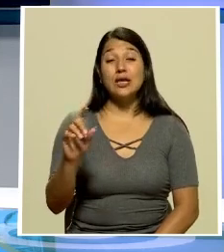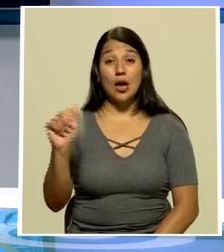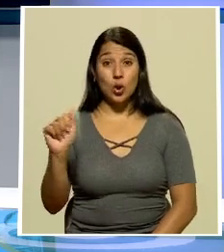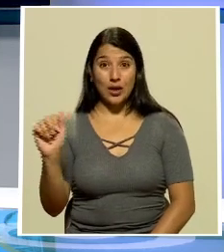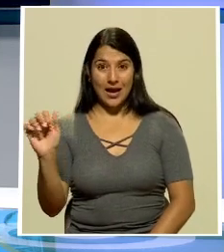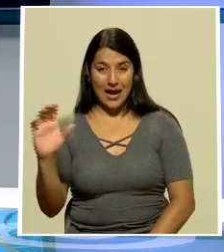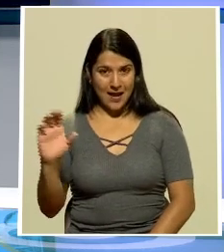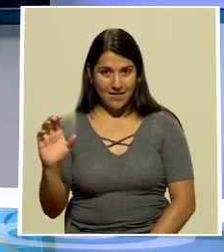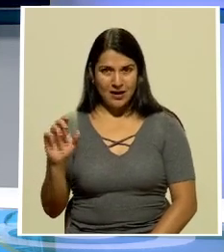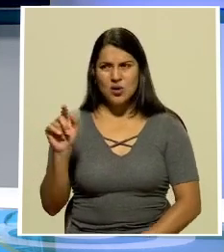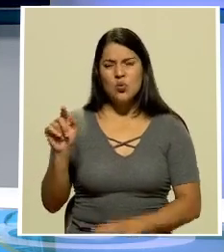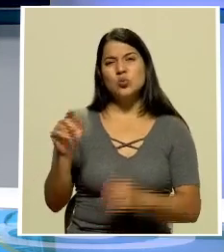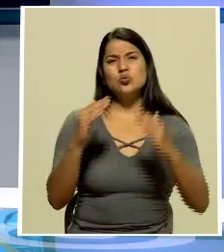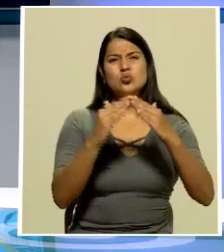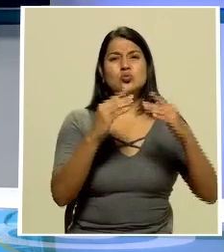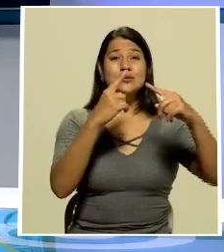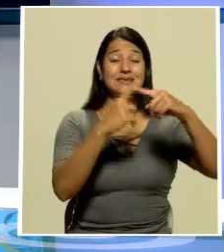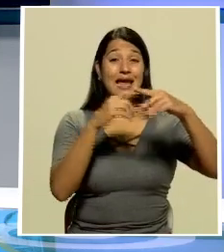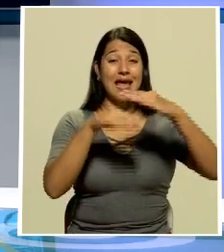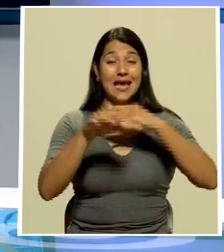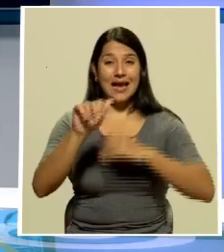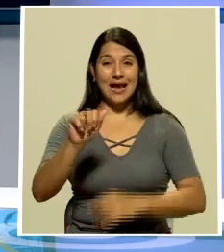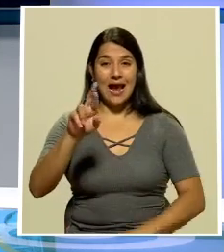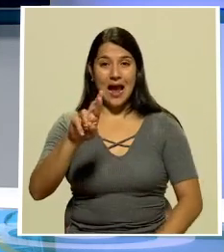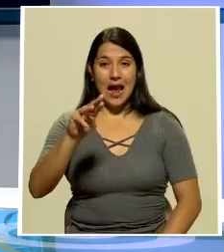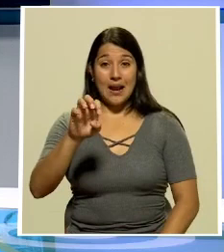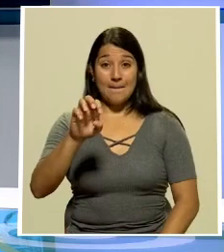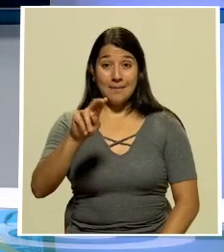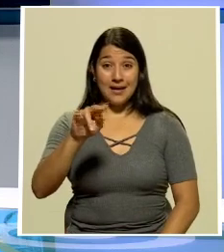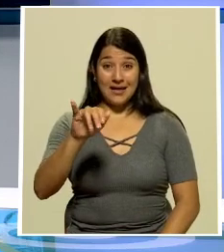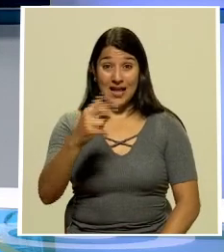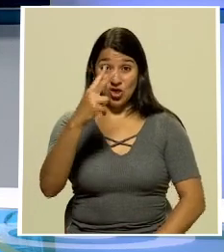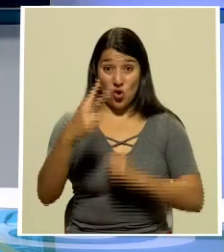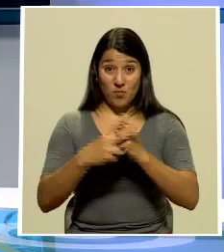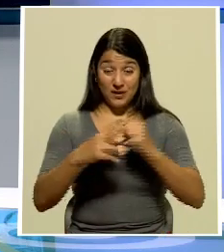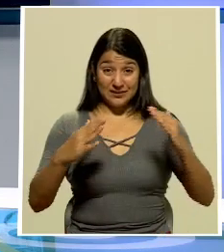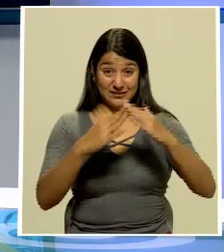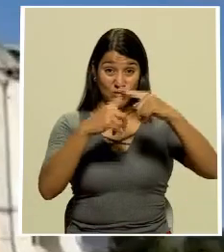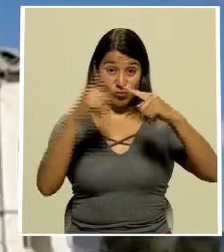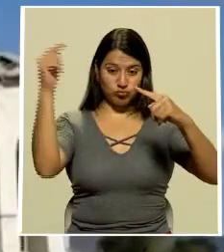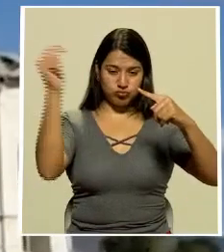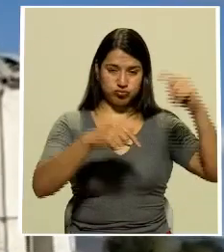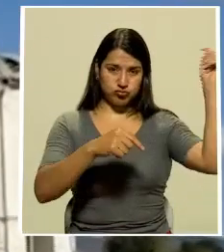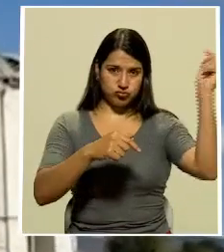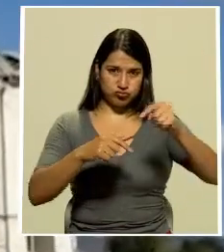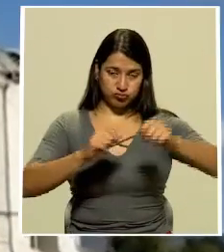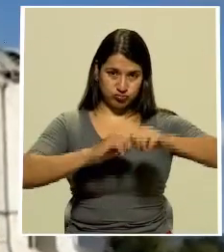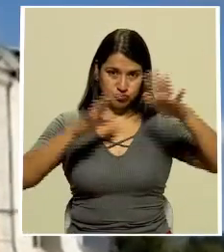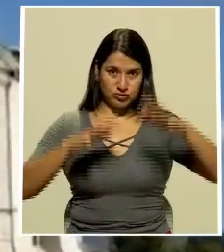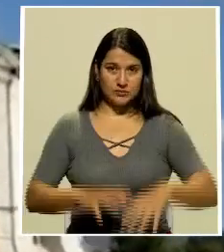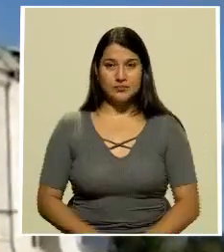Una emblemática catedral de Armenia fue bombardeada en 2 ocasiones.